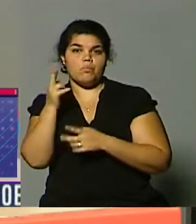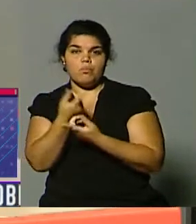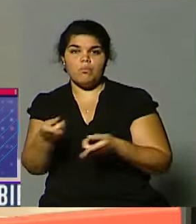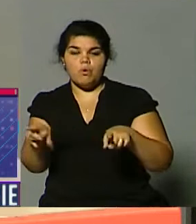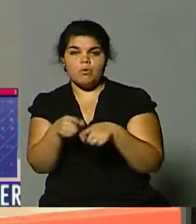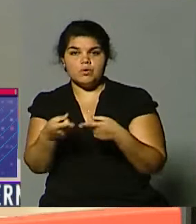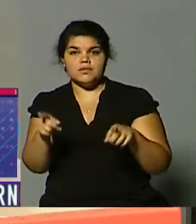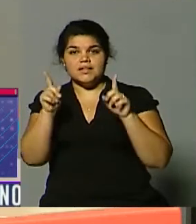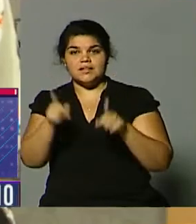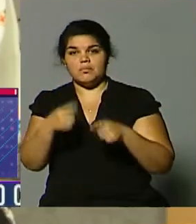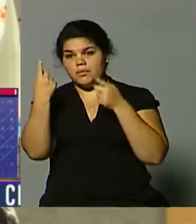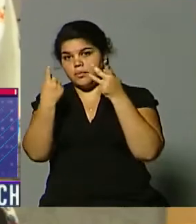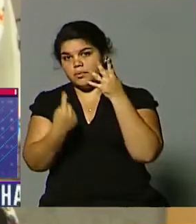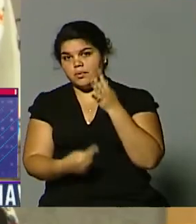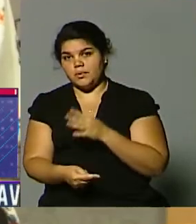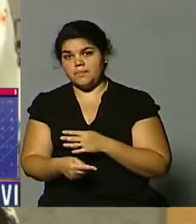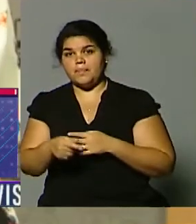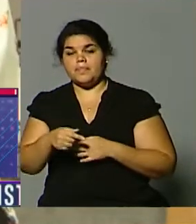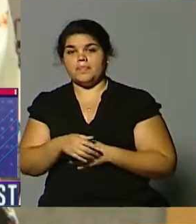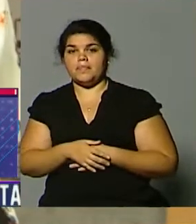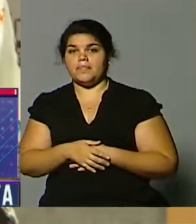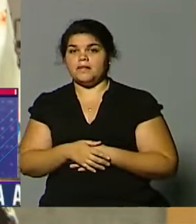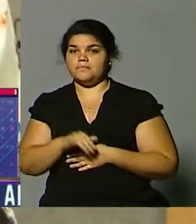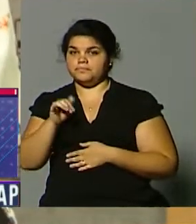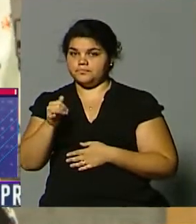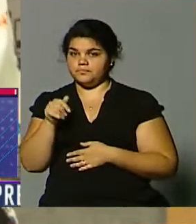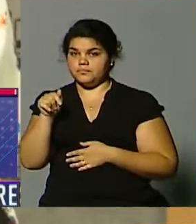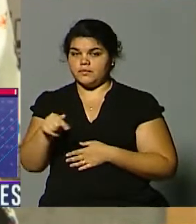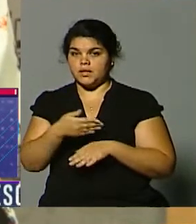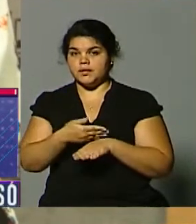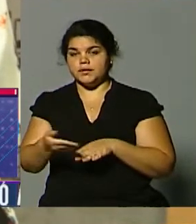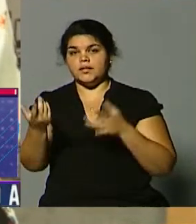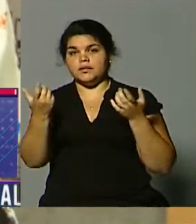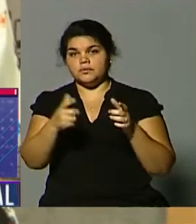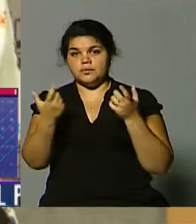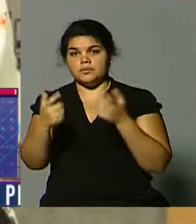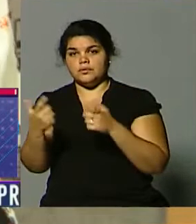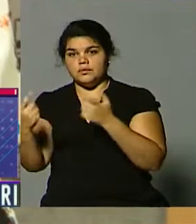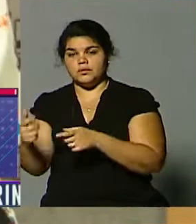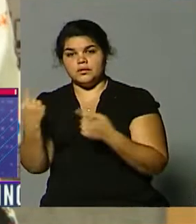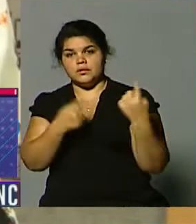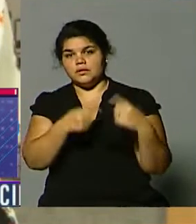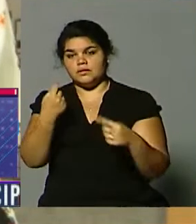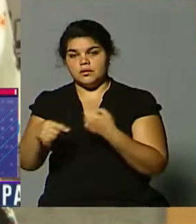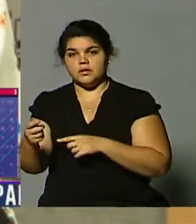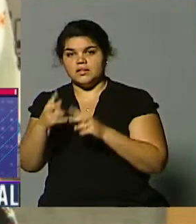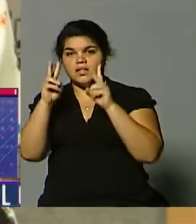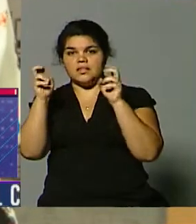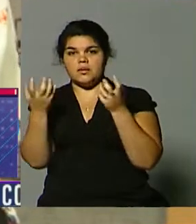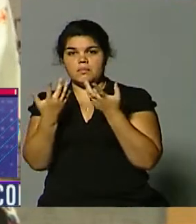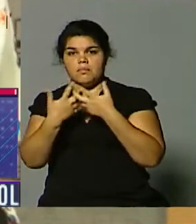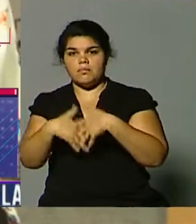a partir de este seminario, ¿no? Sí, se trata de un ciclo de seminarios relacionados con videojuegos,